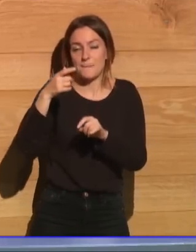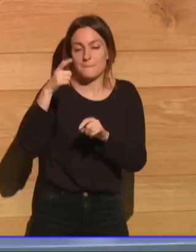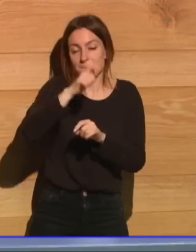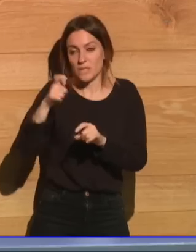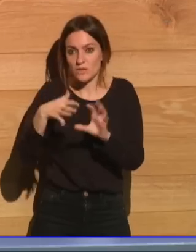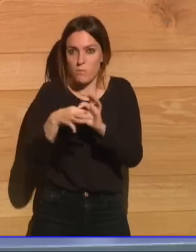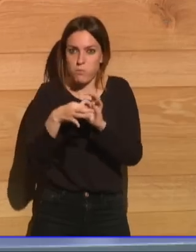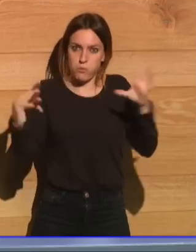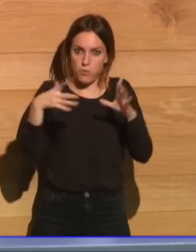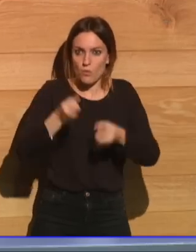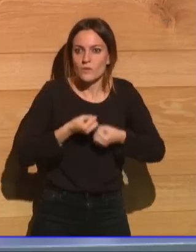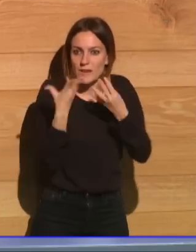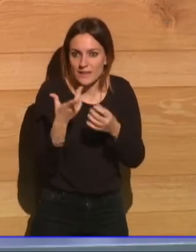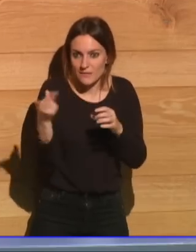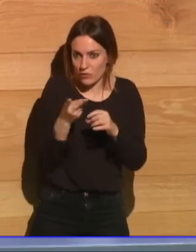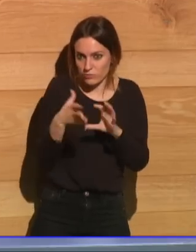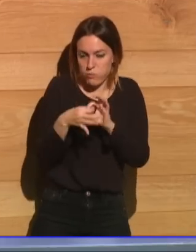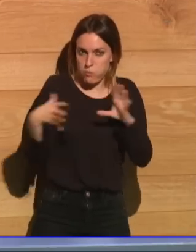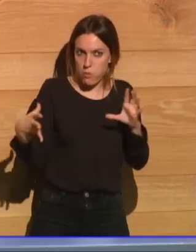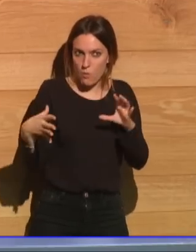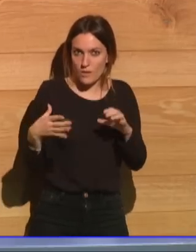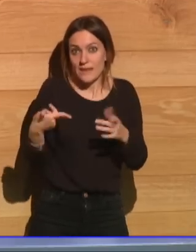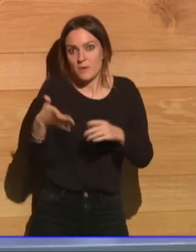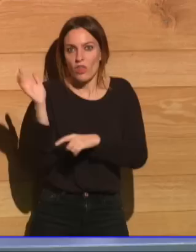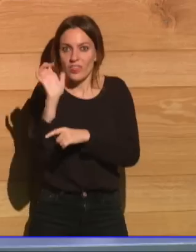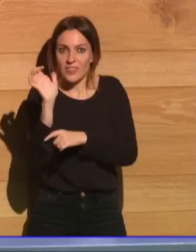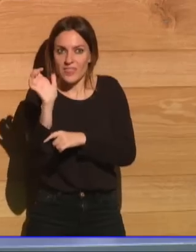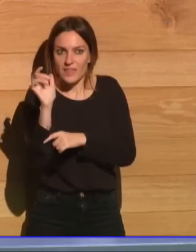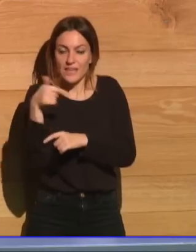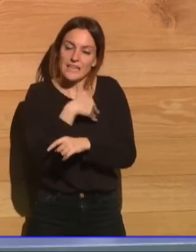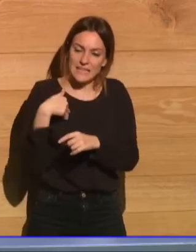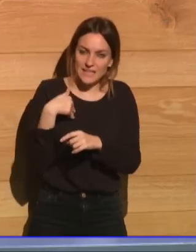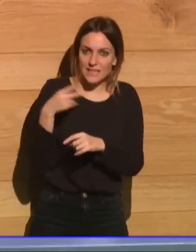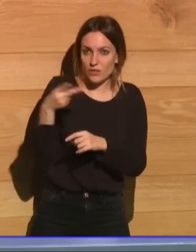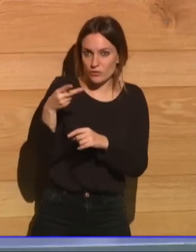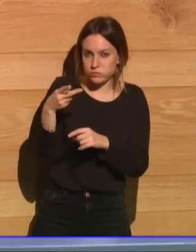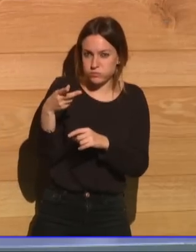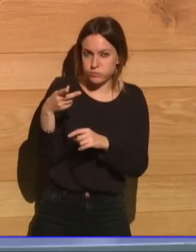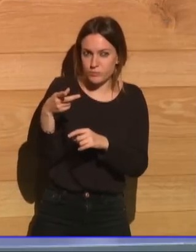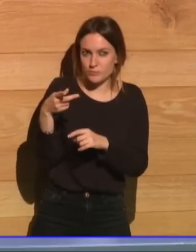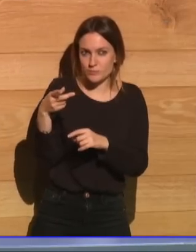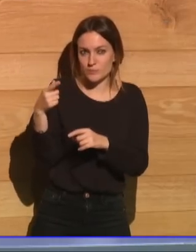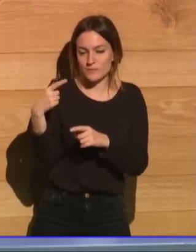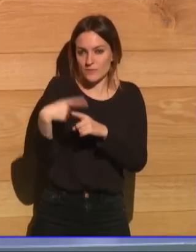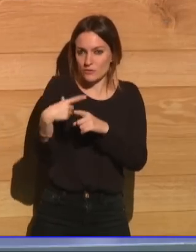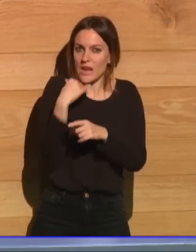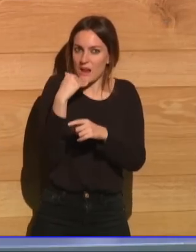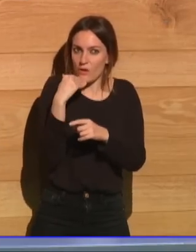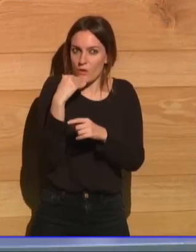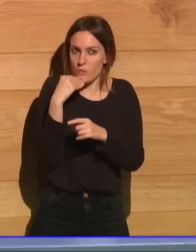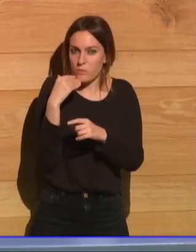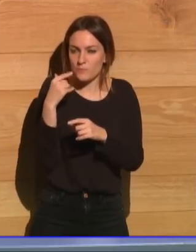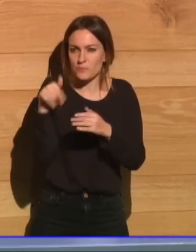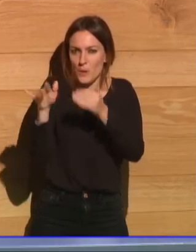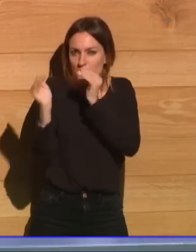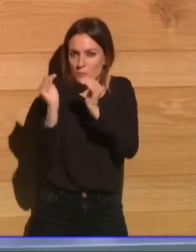de coherencia narrativa, mientras que el cine lo que está buscando es eso, es dejarte eso, impreso en la cabeza